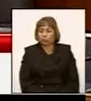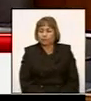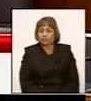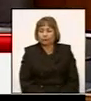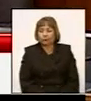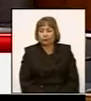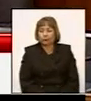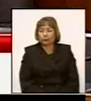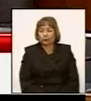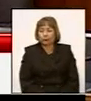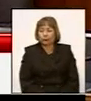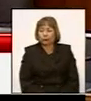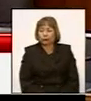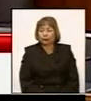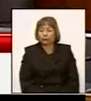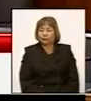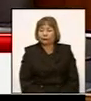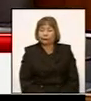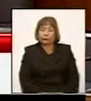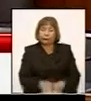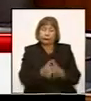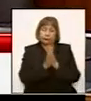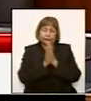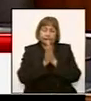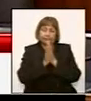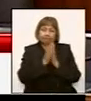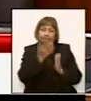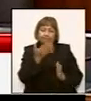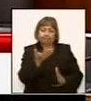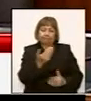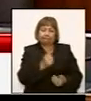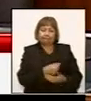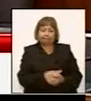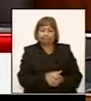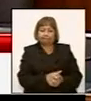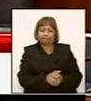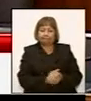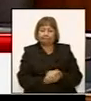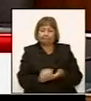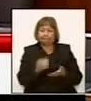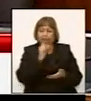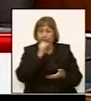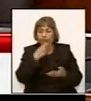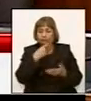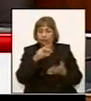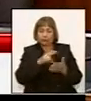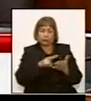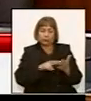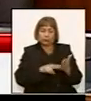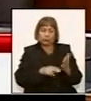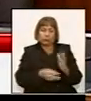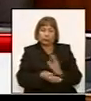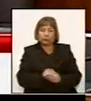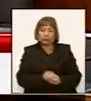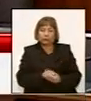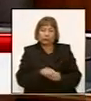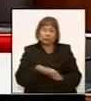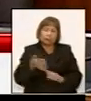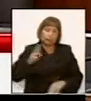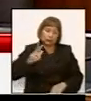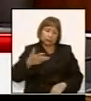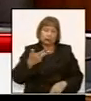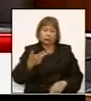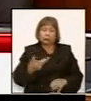Vivienda. Por lo que solicito, presidente, que el relator pueda dar lectura de la tercera